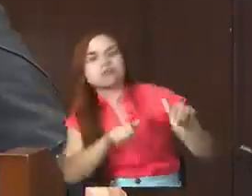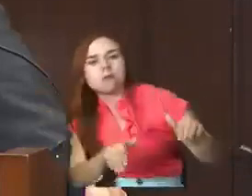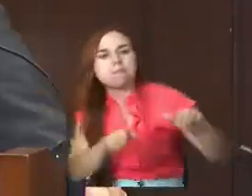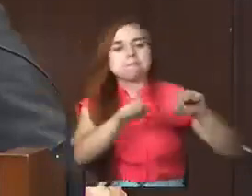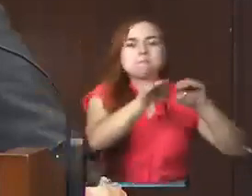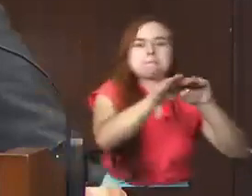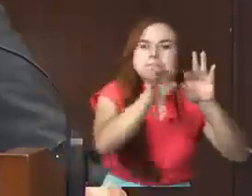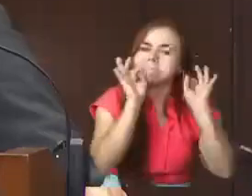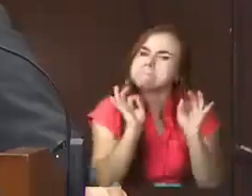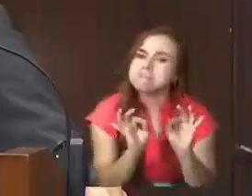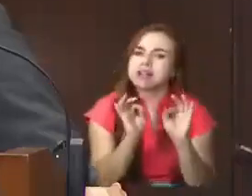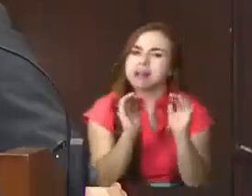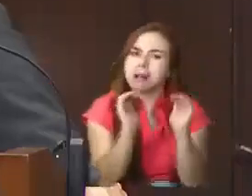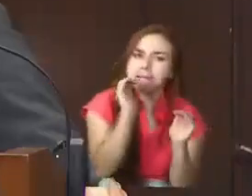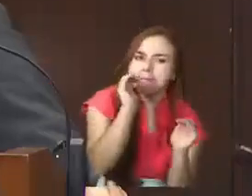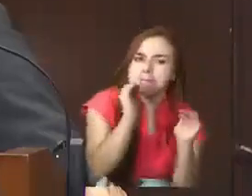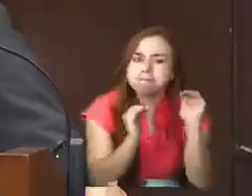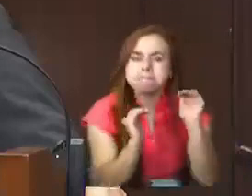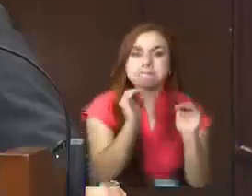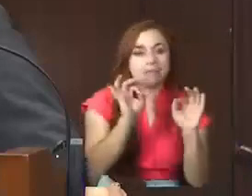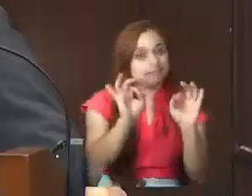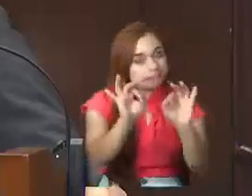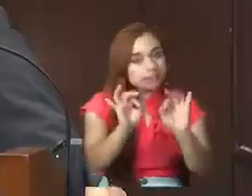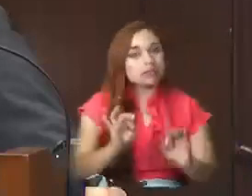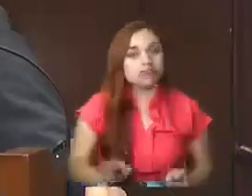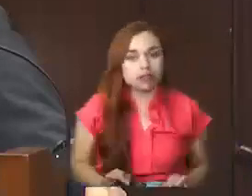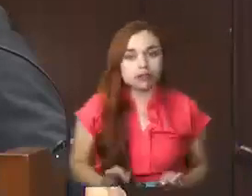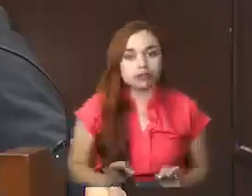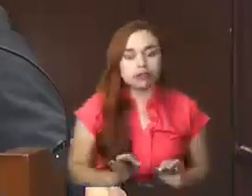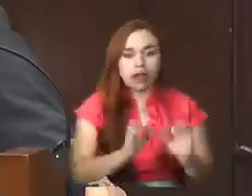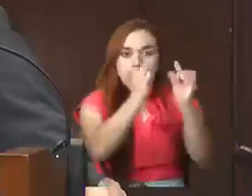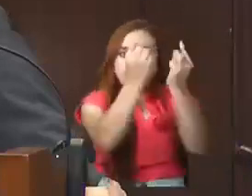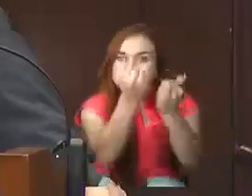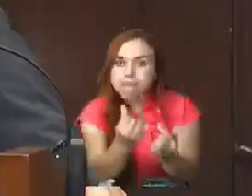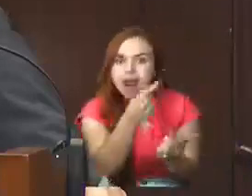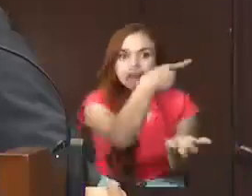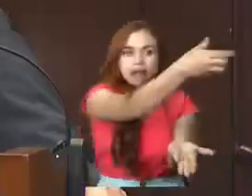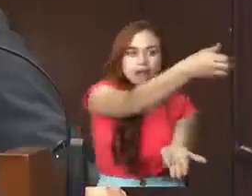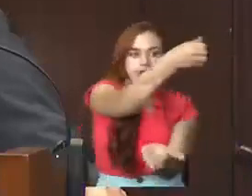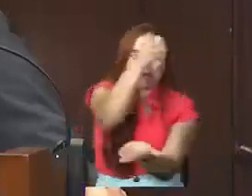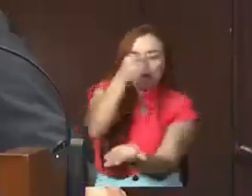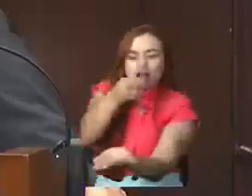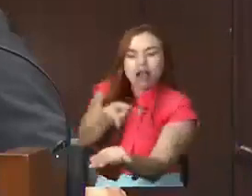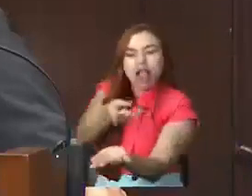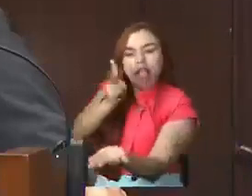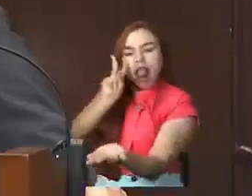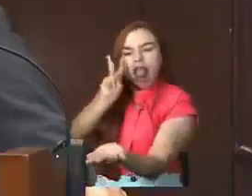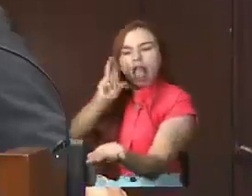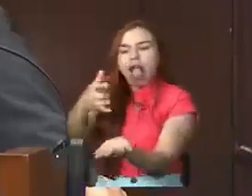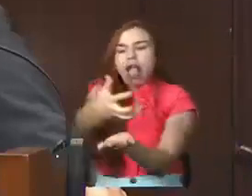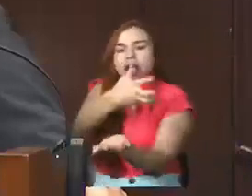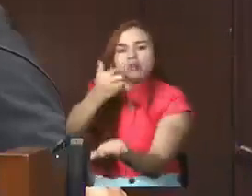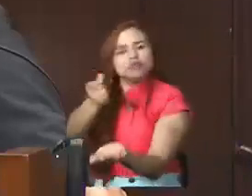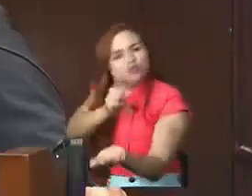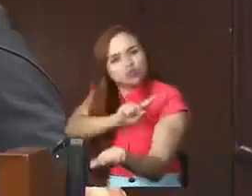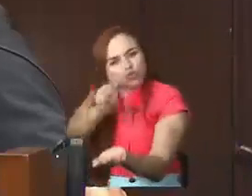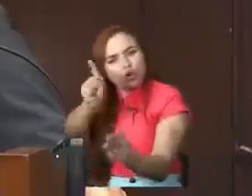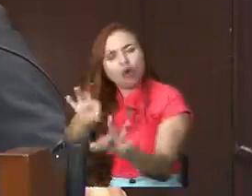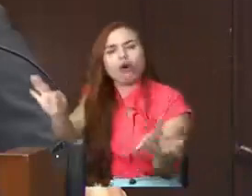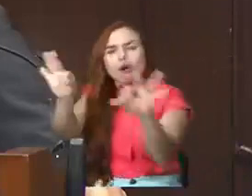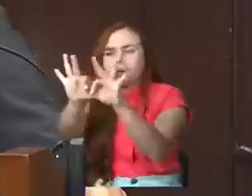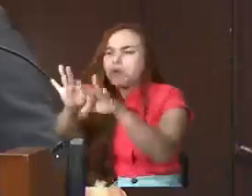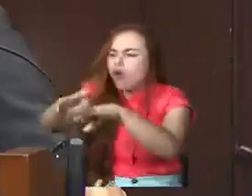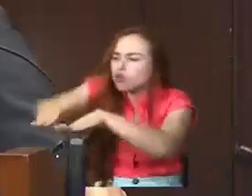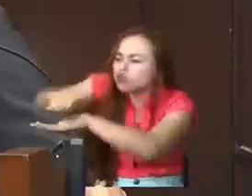deberá ser clave para solucionar problemas estructurales del sistema económico vigente y garantizar resarcir